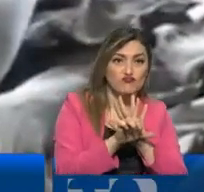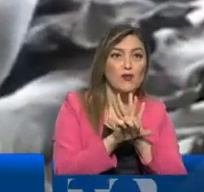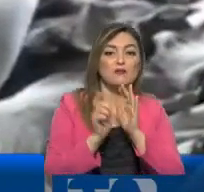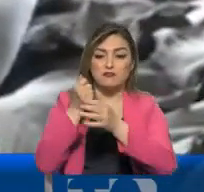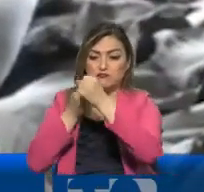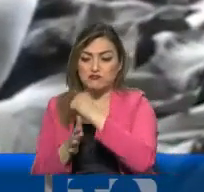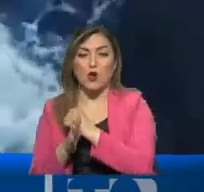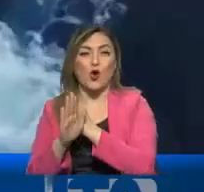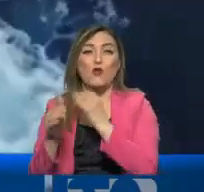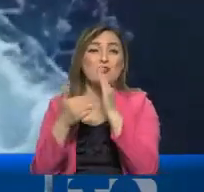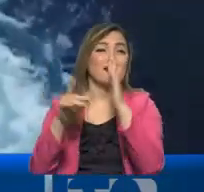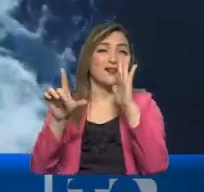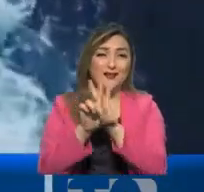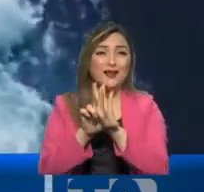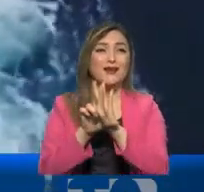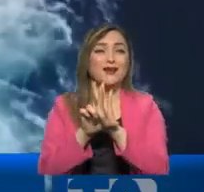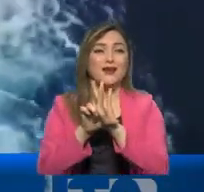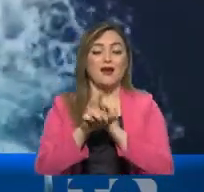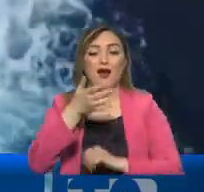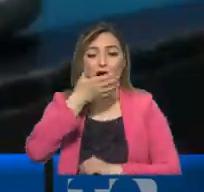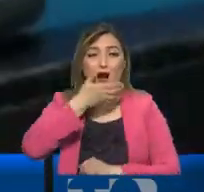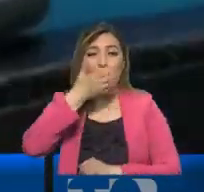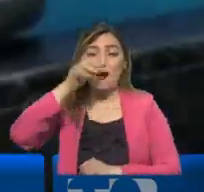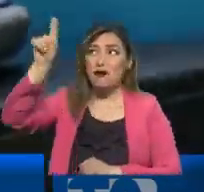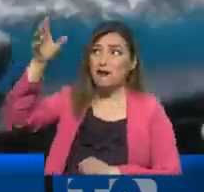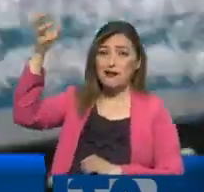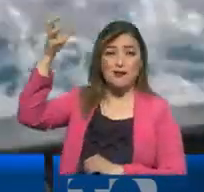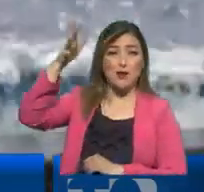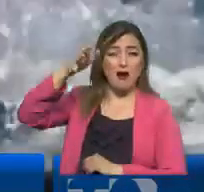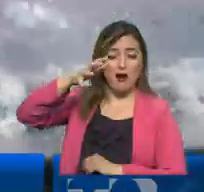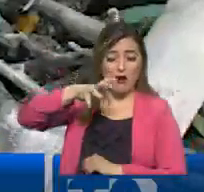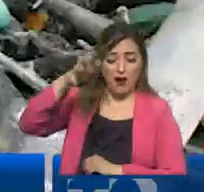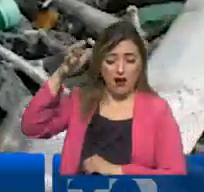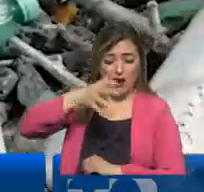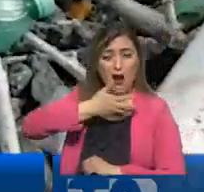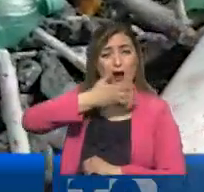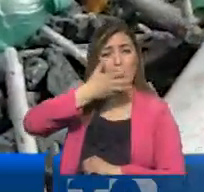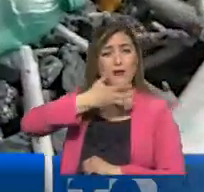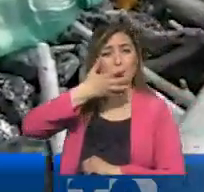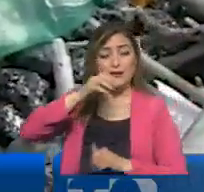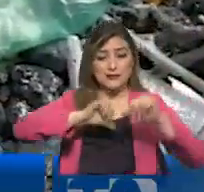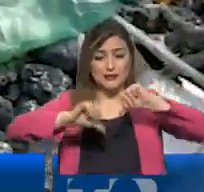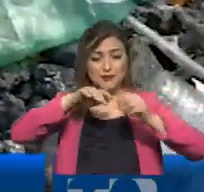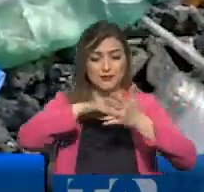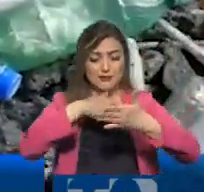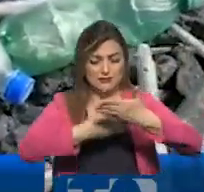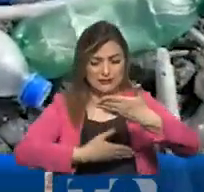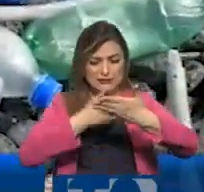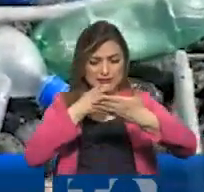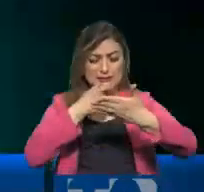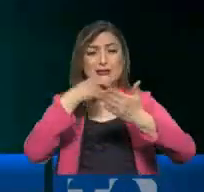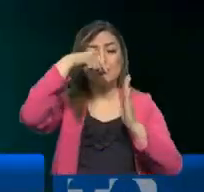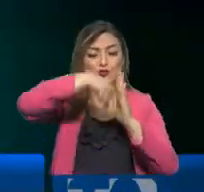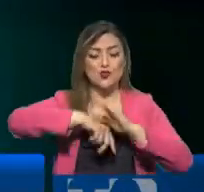lo están acabando. Es más, estudios científicos indican que al ritmo que vamos, para el año 2055